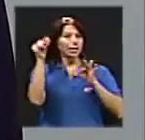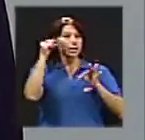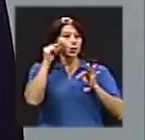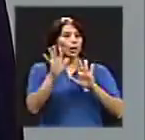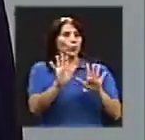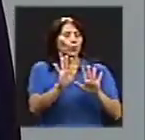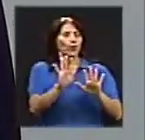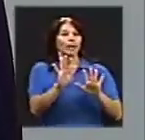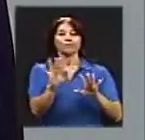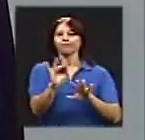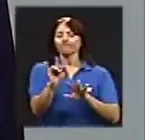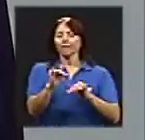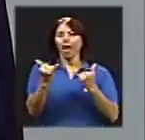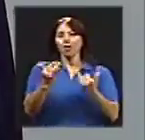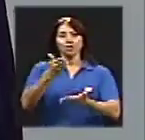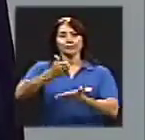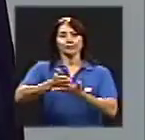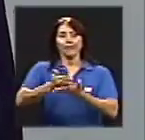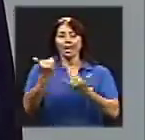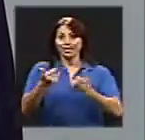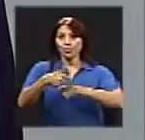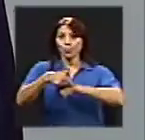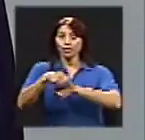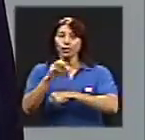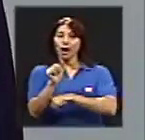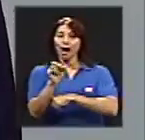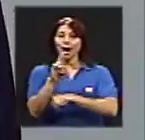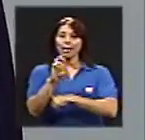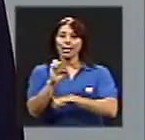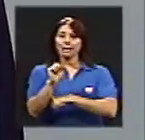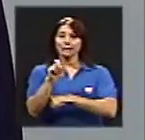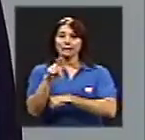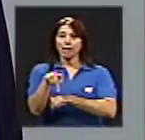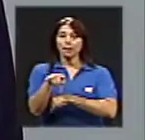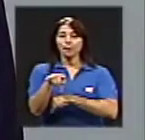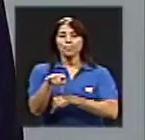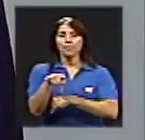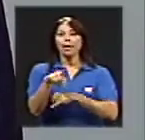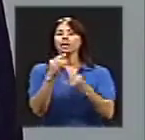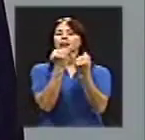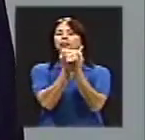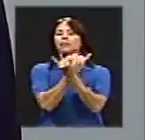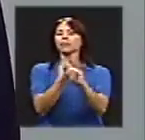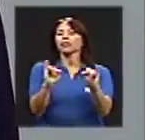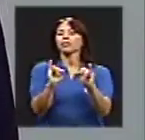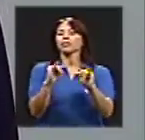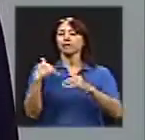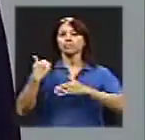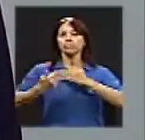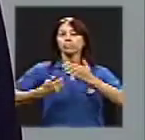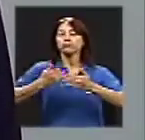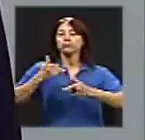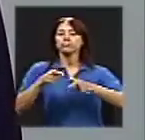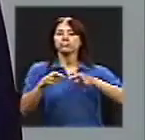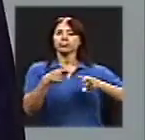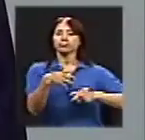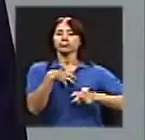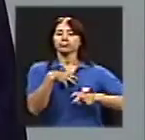entidad independiente y se ha ido independizando cada vez más por el hecho de que hemos tratado de